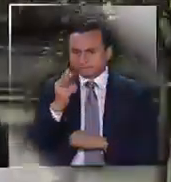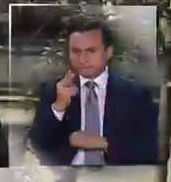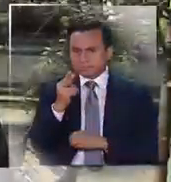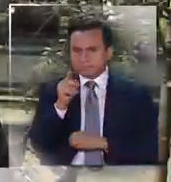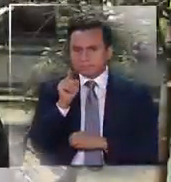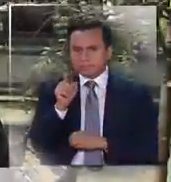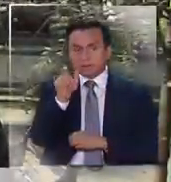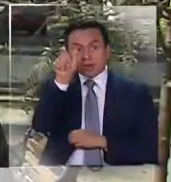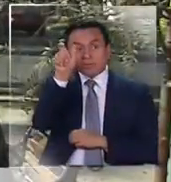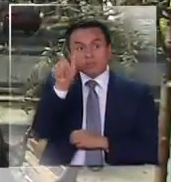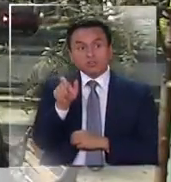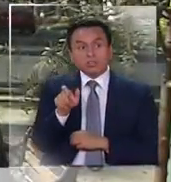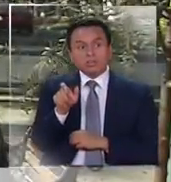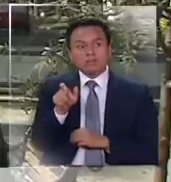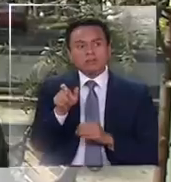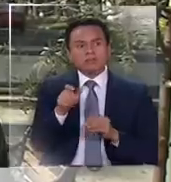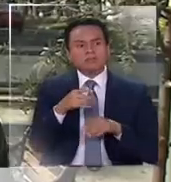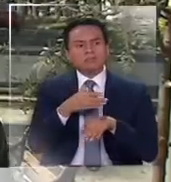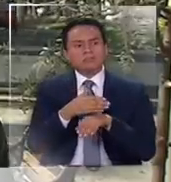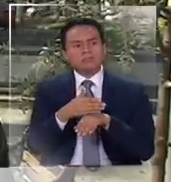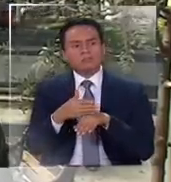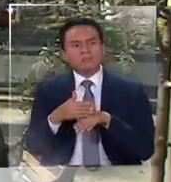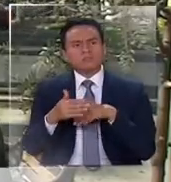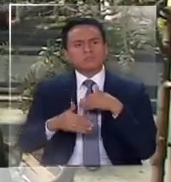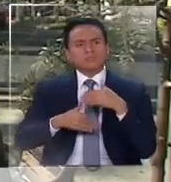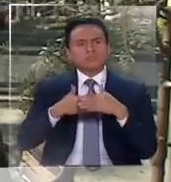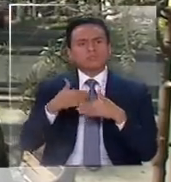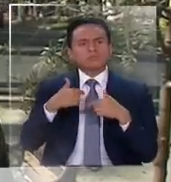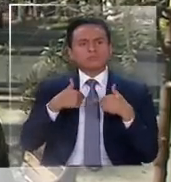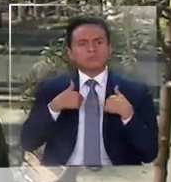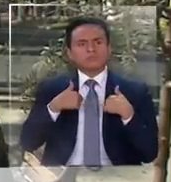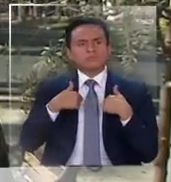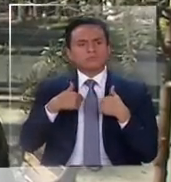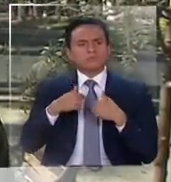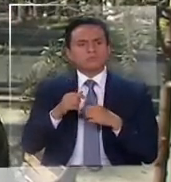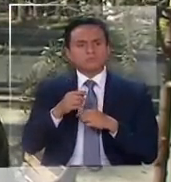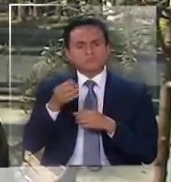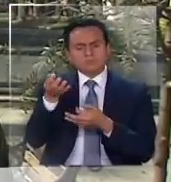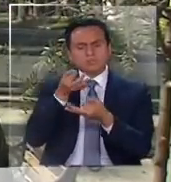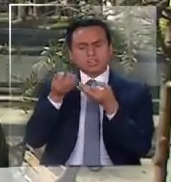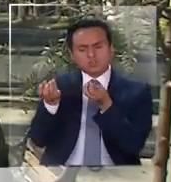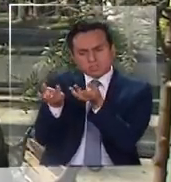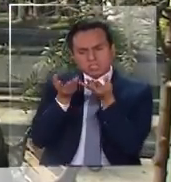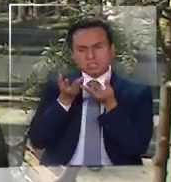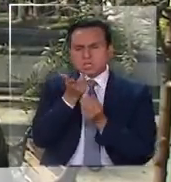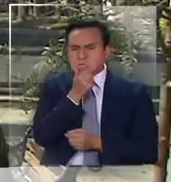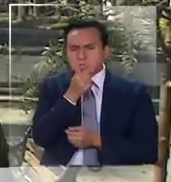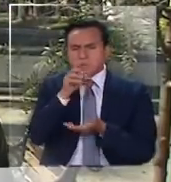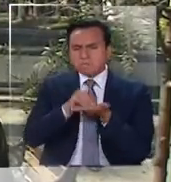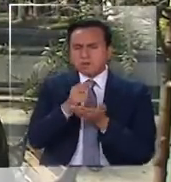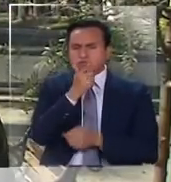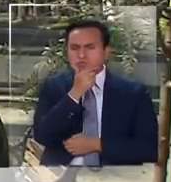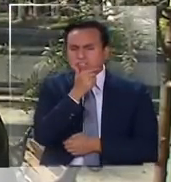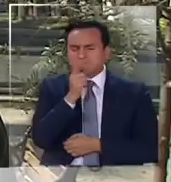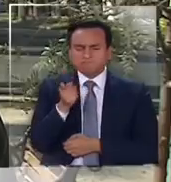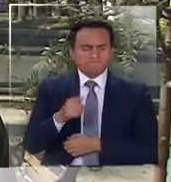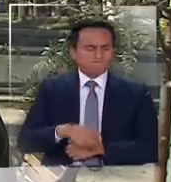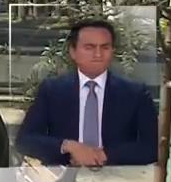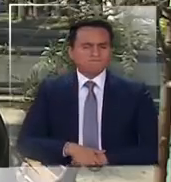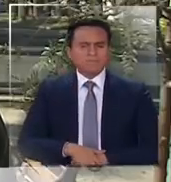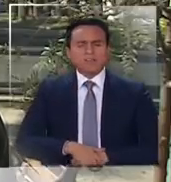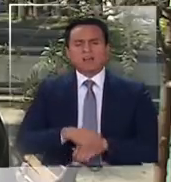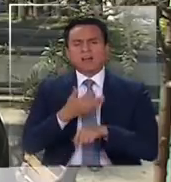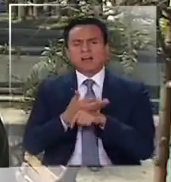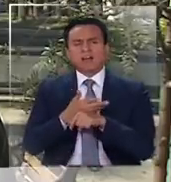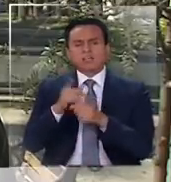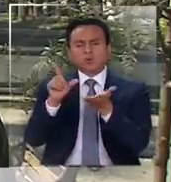una persona que ha aclarado el proceso. Yo cada vez que leo sus declaraciones quedo con más dudas. Hay una